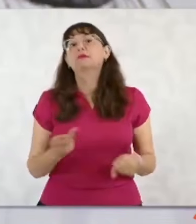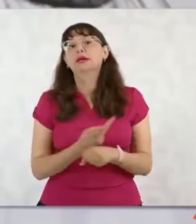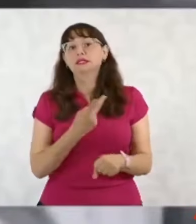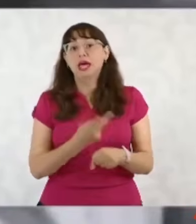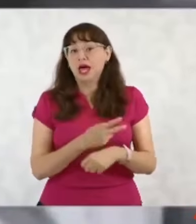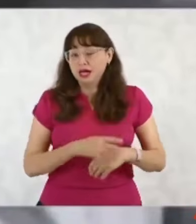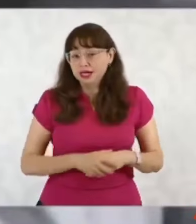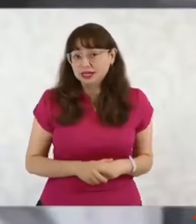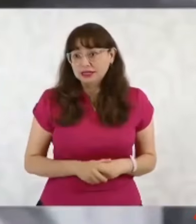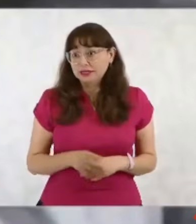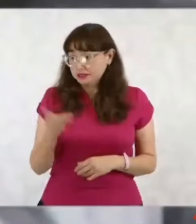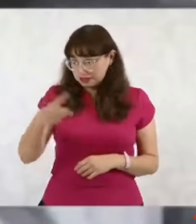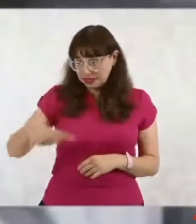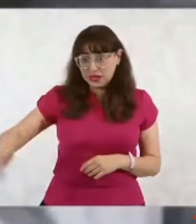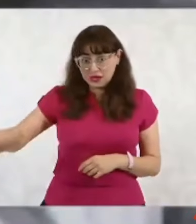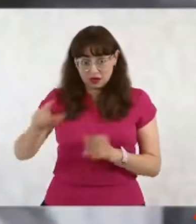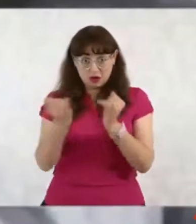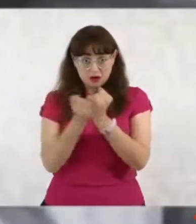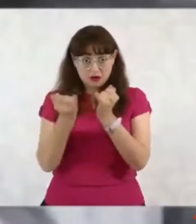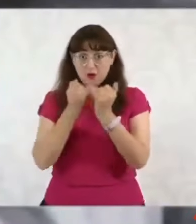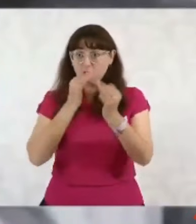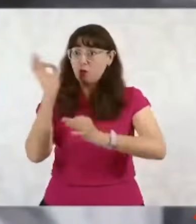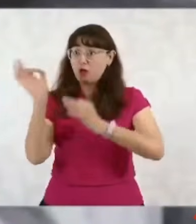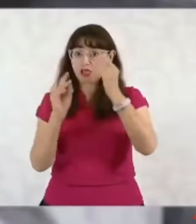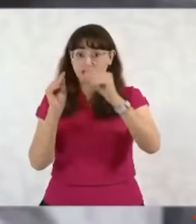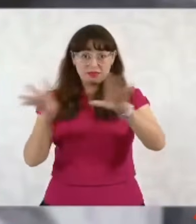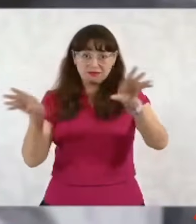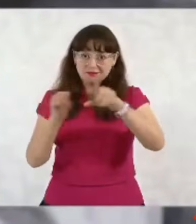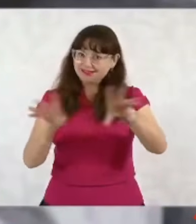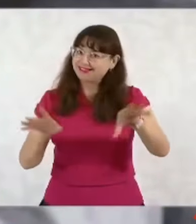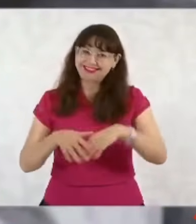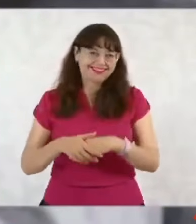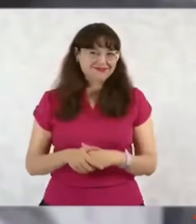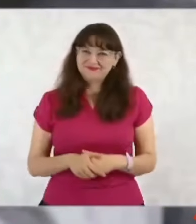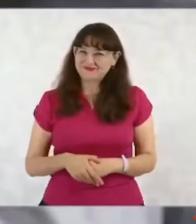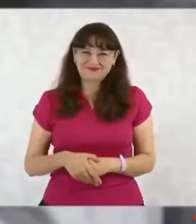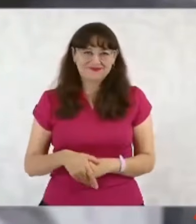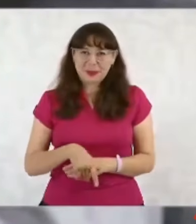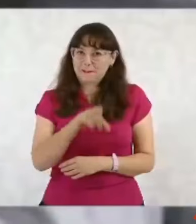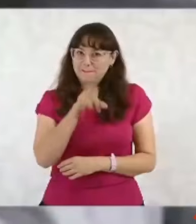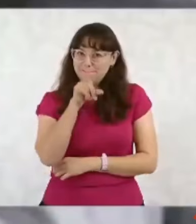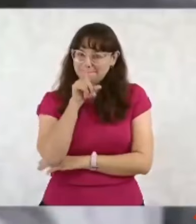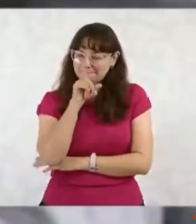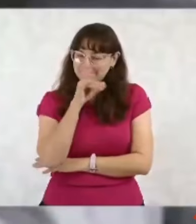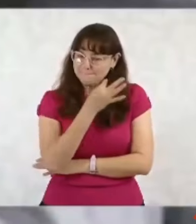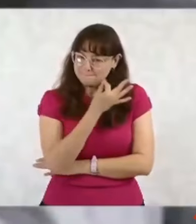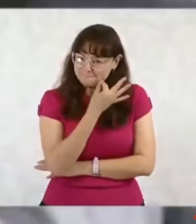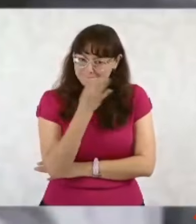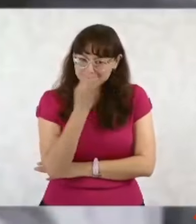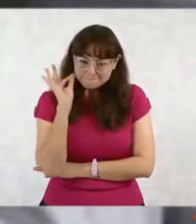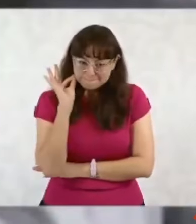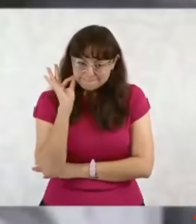habla. No, pero se usa esto para atacar a un proyecto.